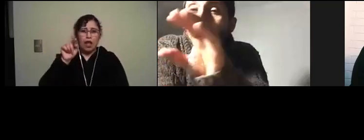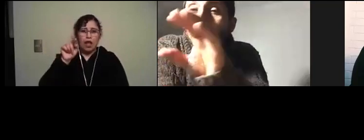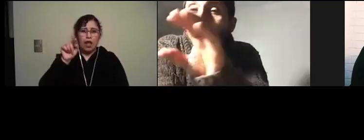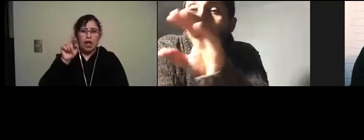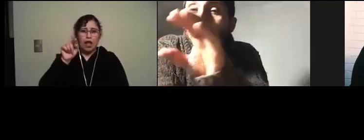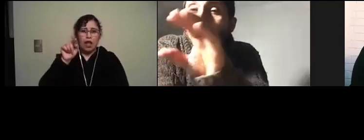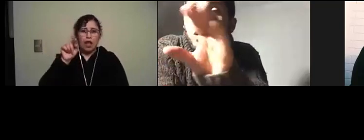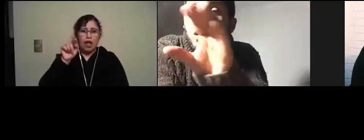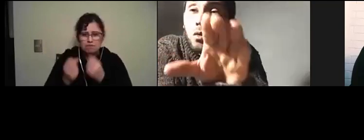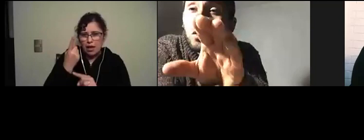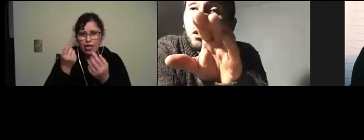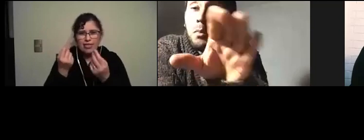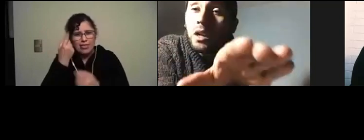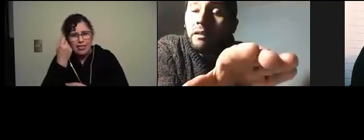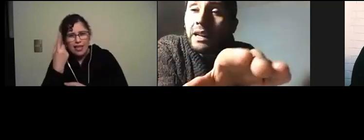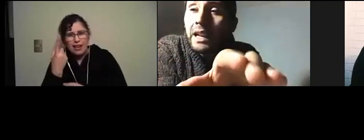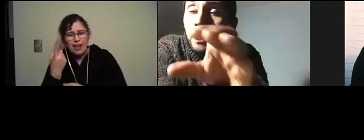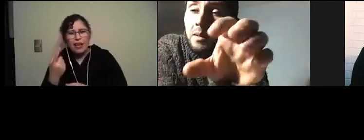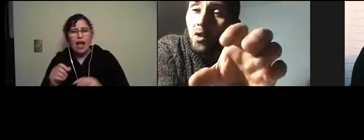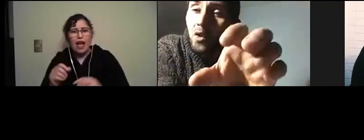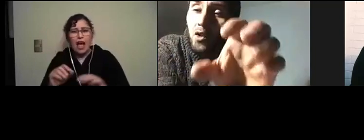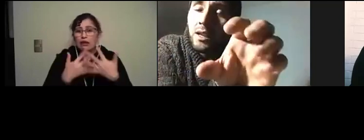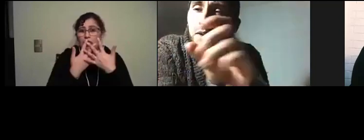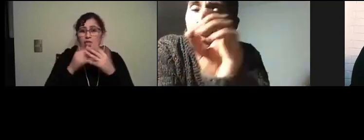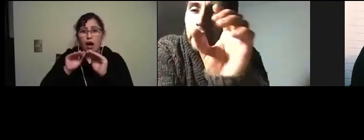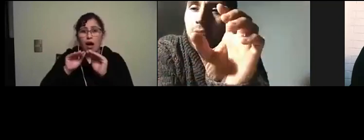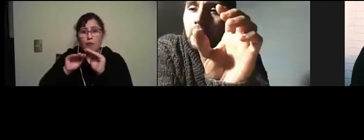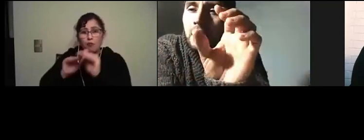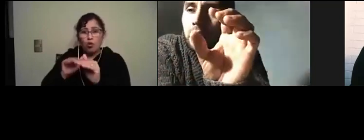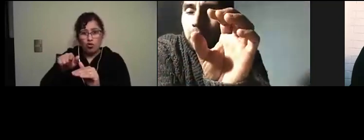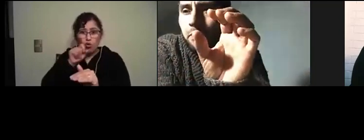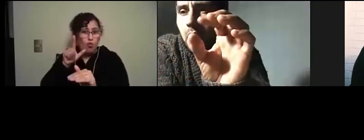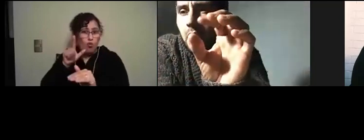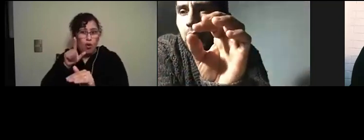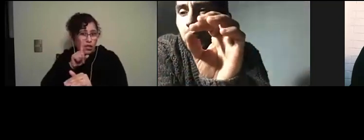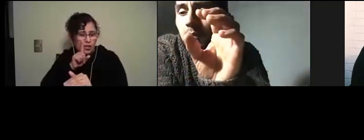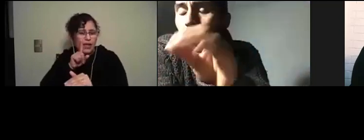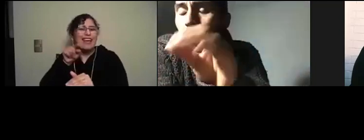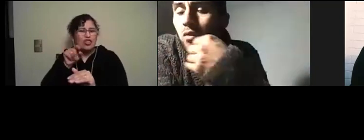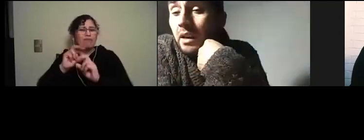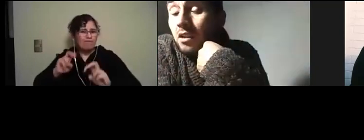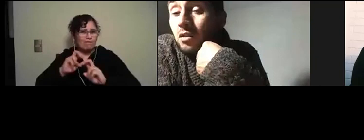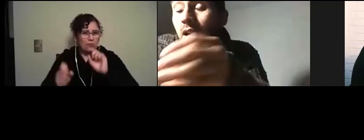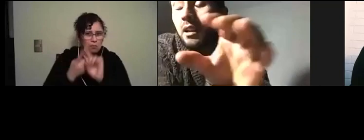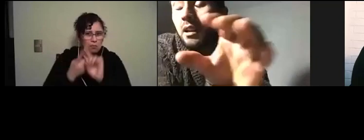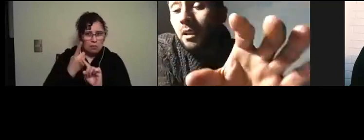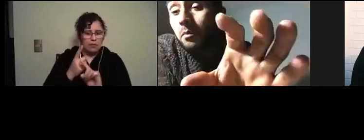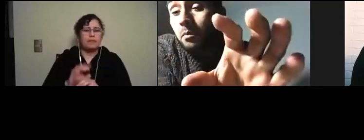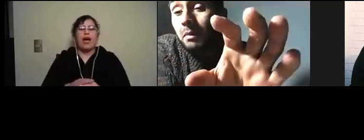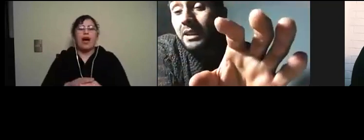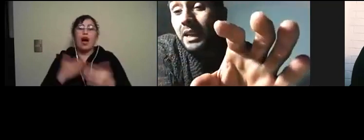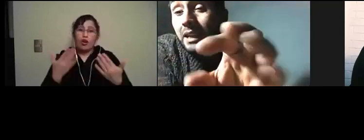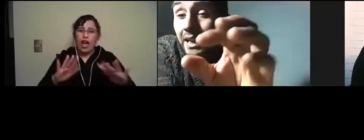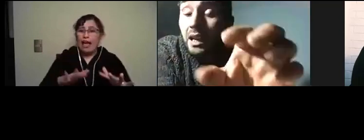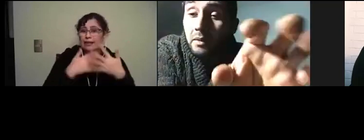los recursos disponibles, la red de apoyo que tenga la persona. Y la red de apoyo que uno esperaría encontrar es más